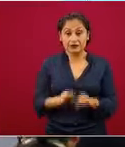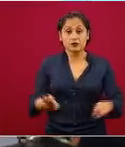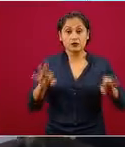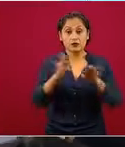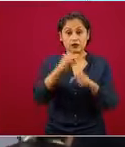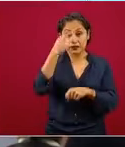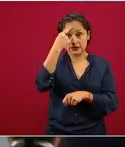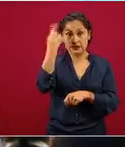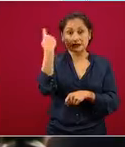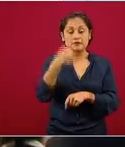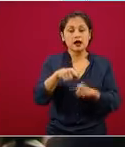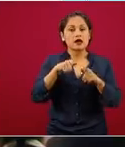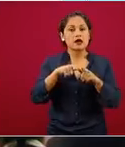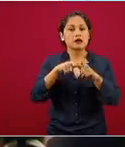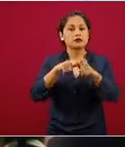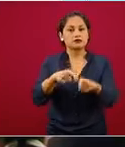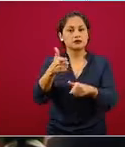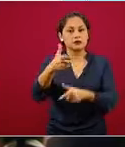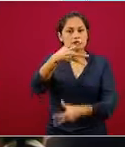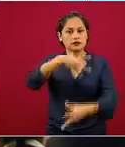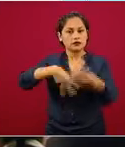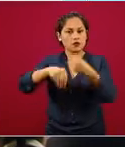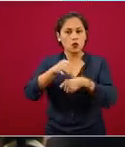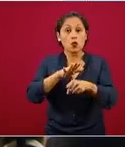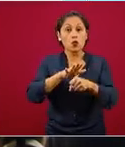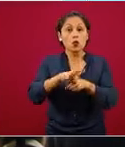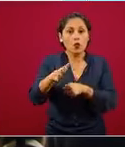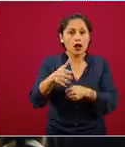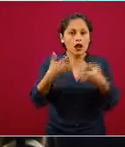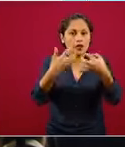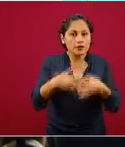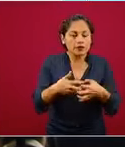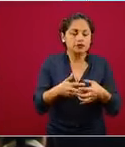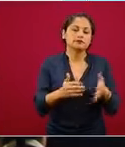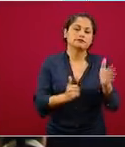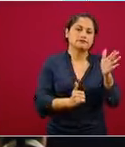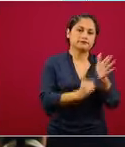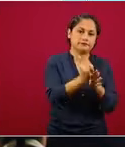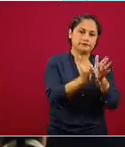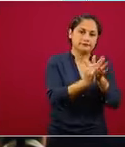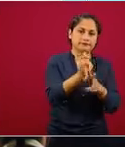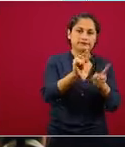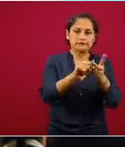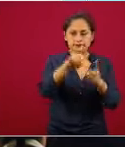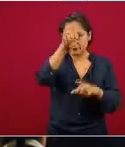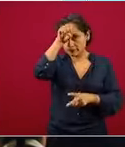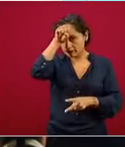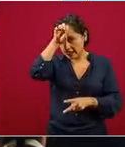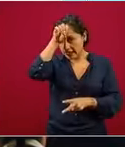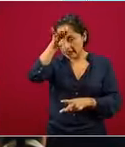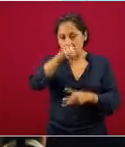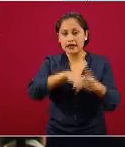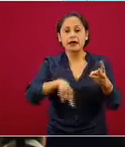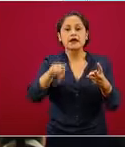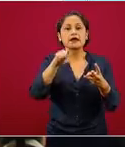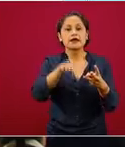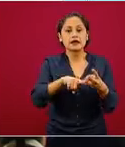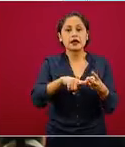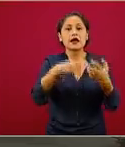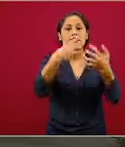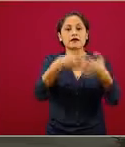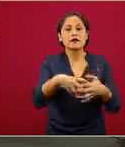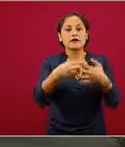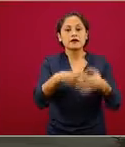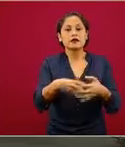construcción, minería y fabricación de equipos de transporte.